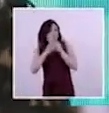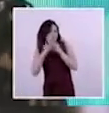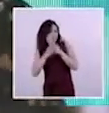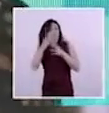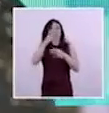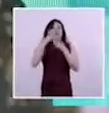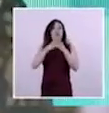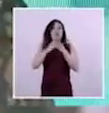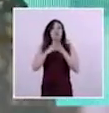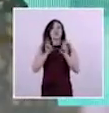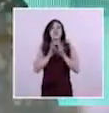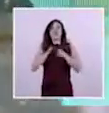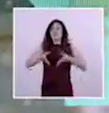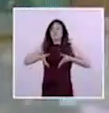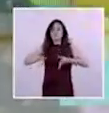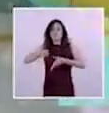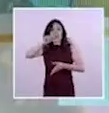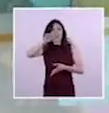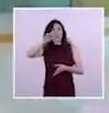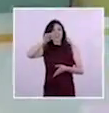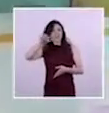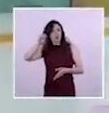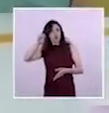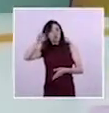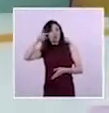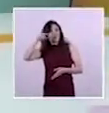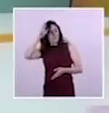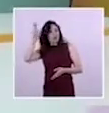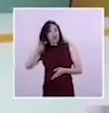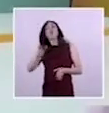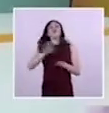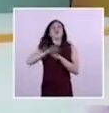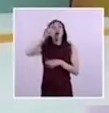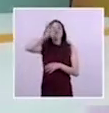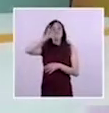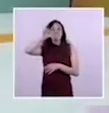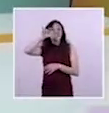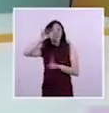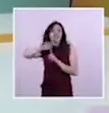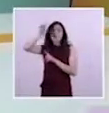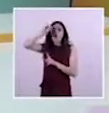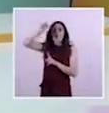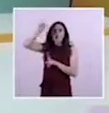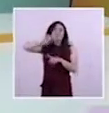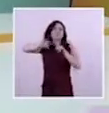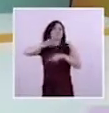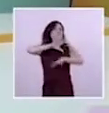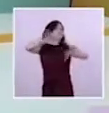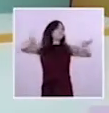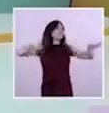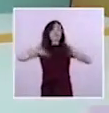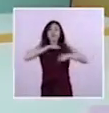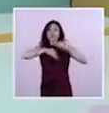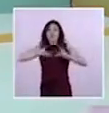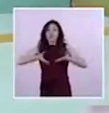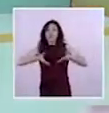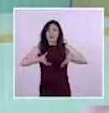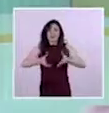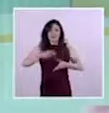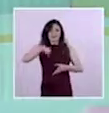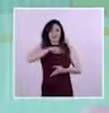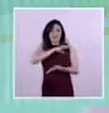avenida mariano hidalgo villas de nuestra señora de la asunción' comunidades entre otras calles importantes de nuestra ciudad